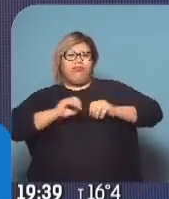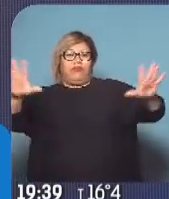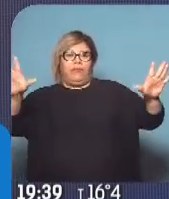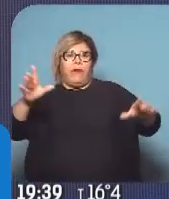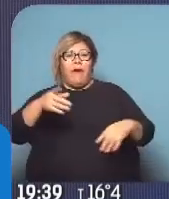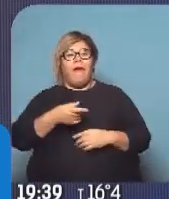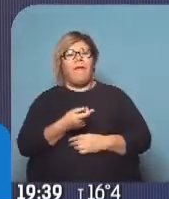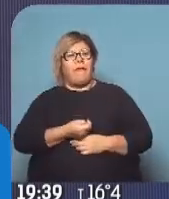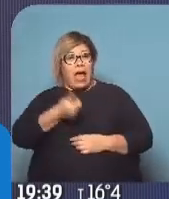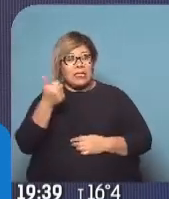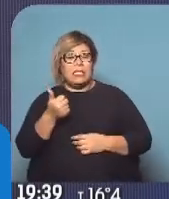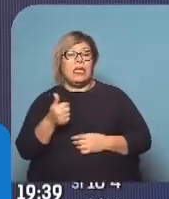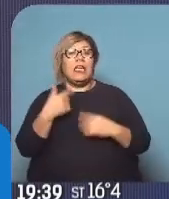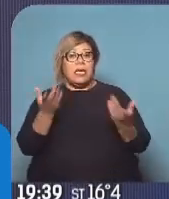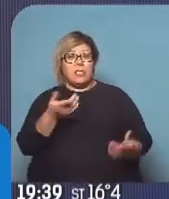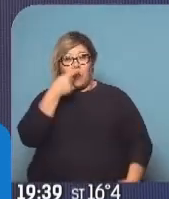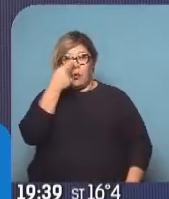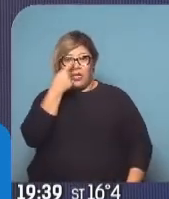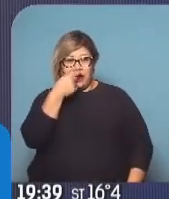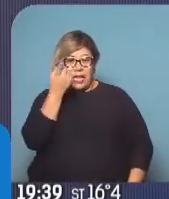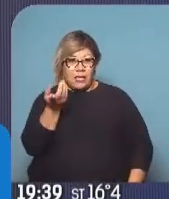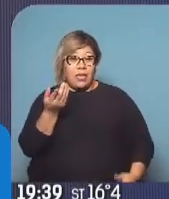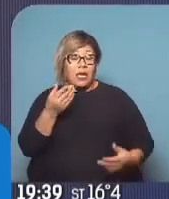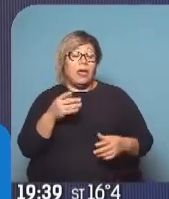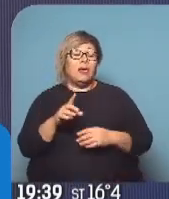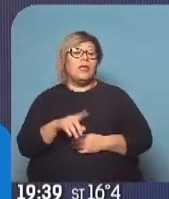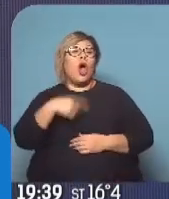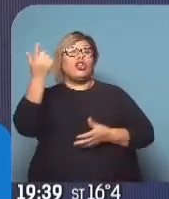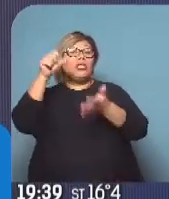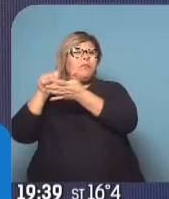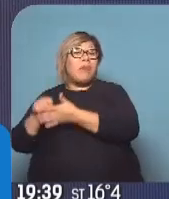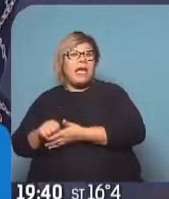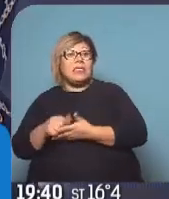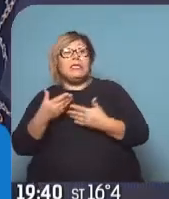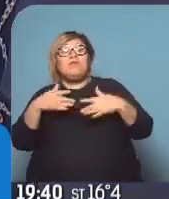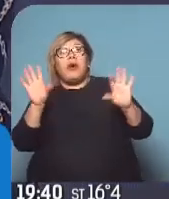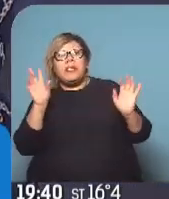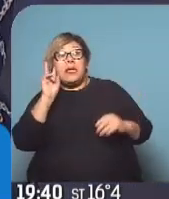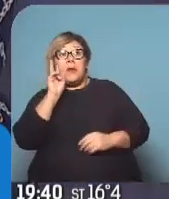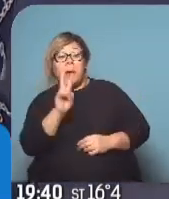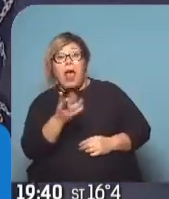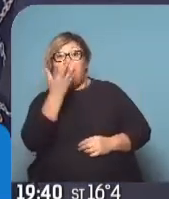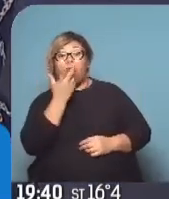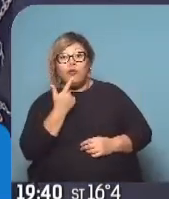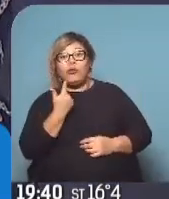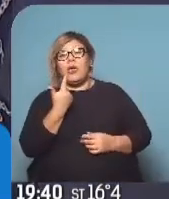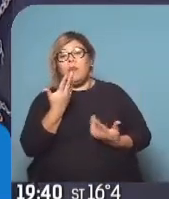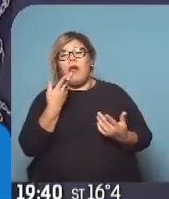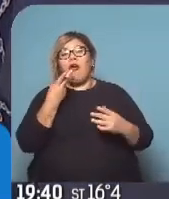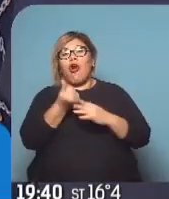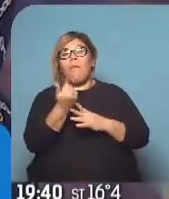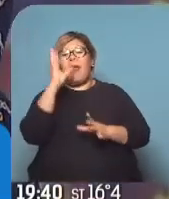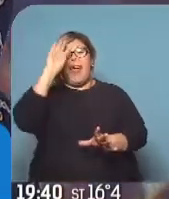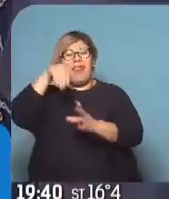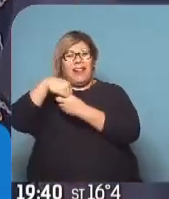interesar este a muchos espectadores de otros países claro 8 capítulos muy intensos de media hora